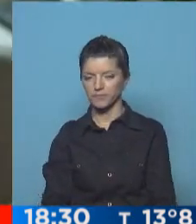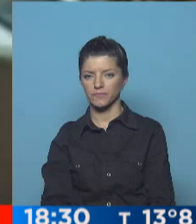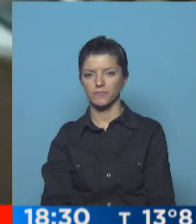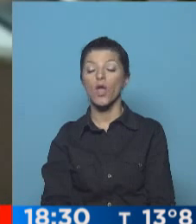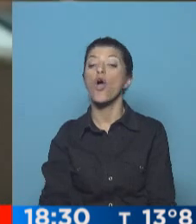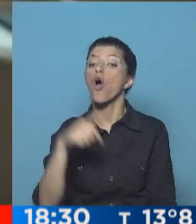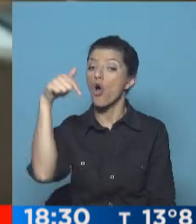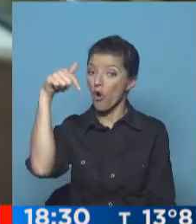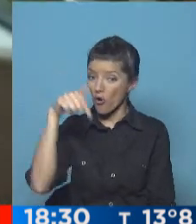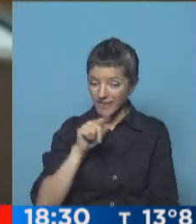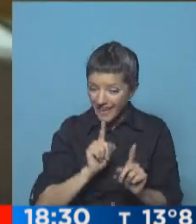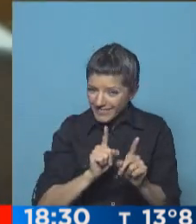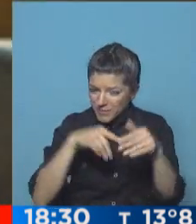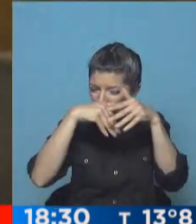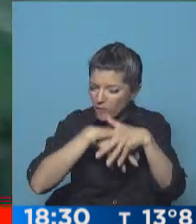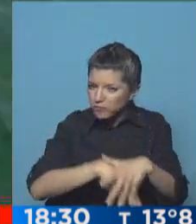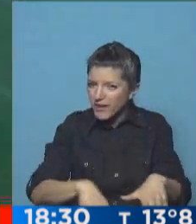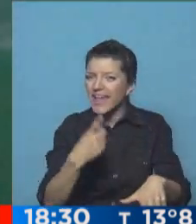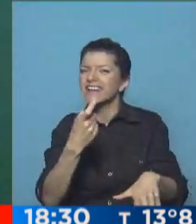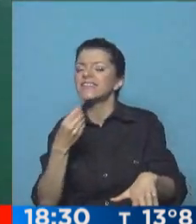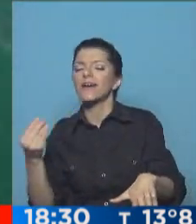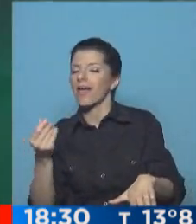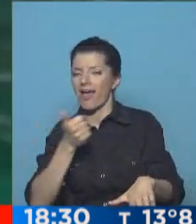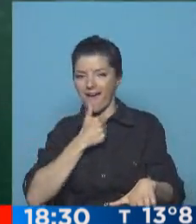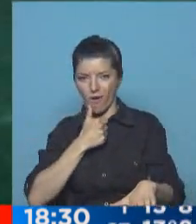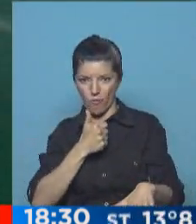Hoy, estas raíces necesitan agua.